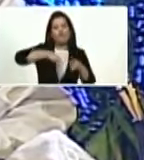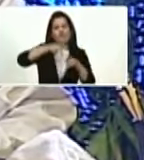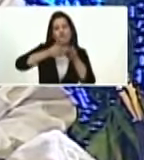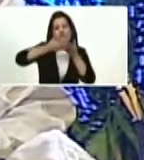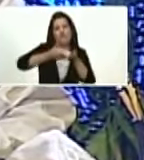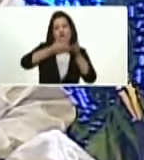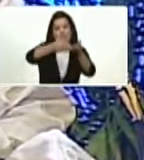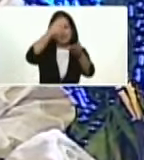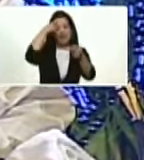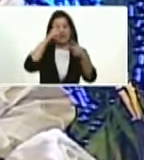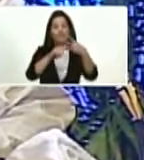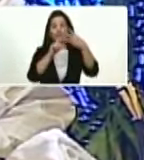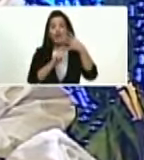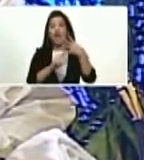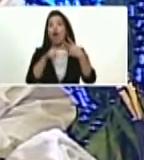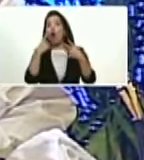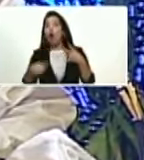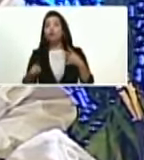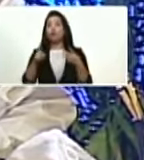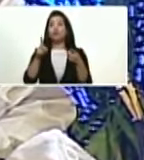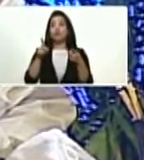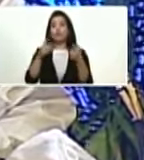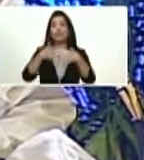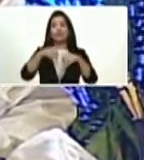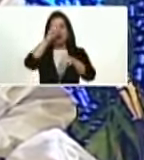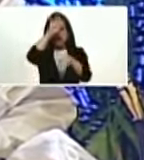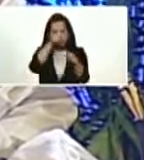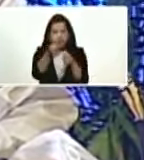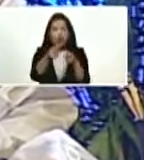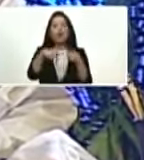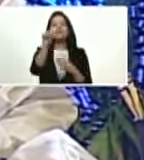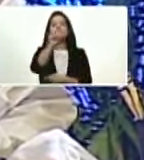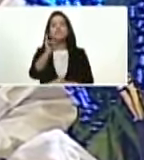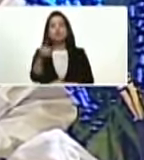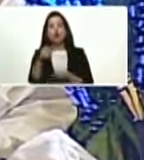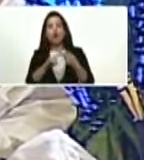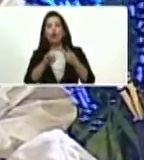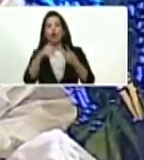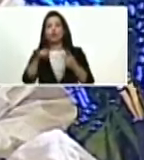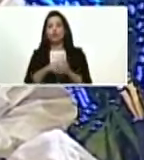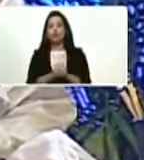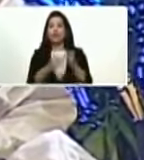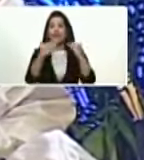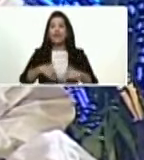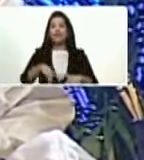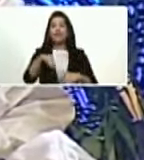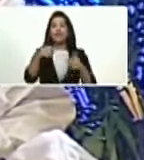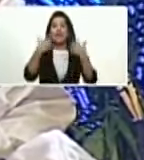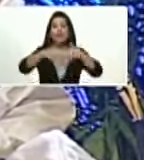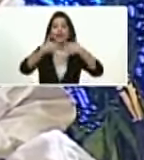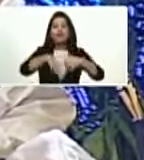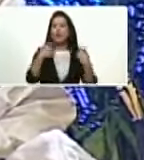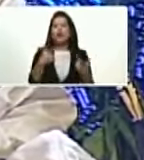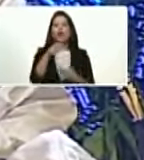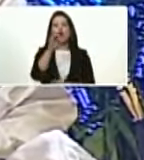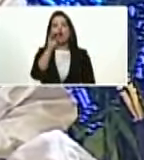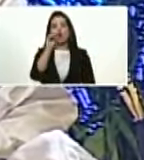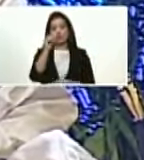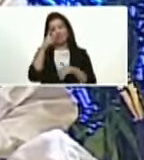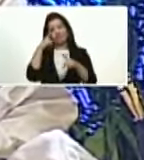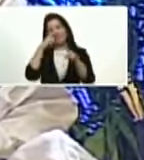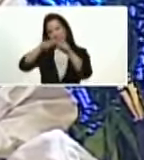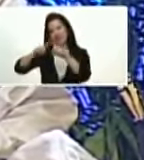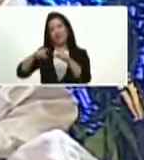Pequiven, Minerven, Citgo. De industrias está Cherry, Vit, Betelca, Orinoquia.